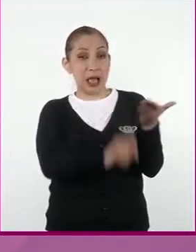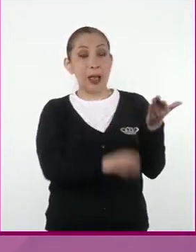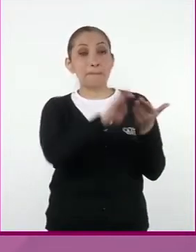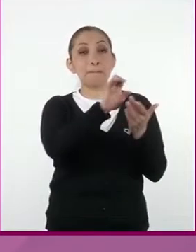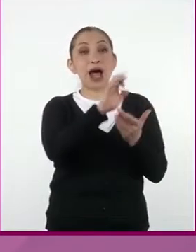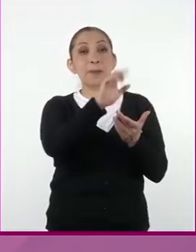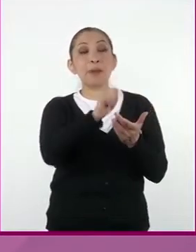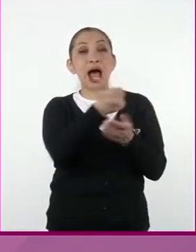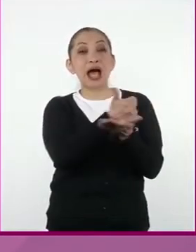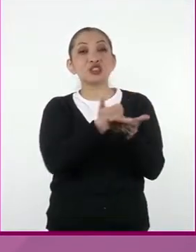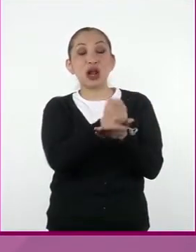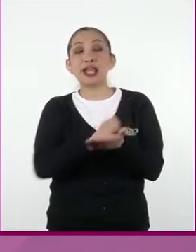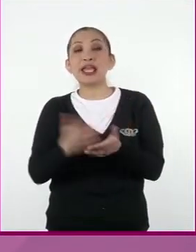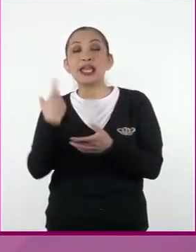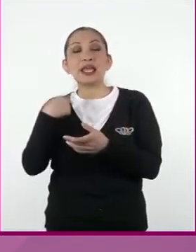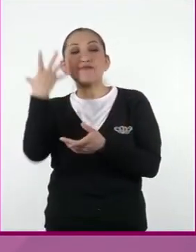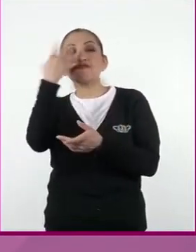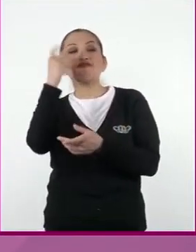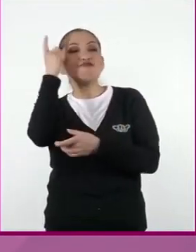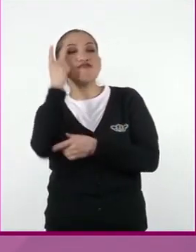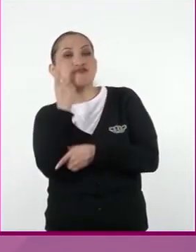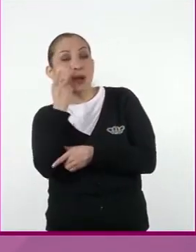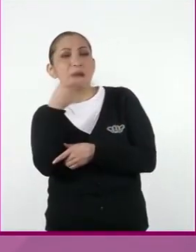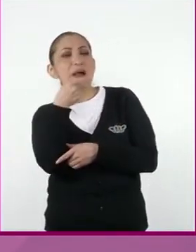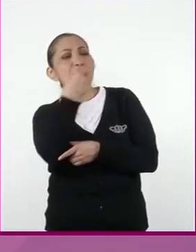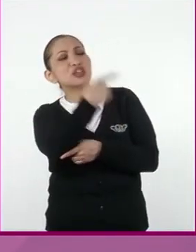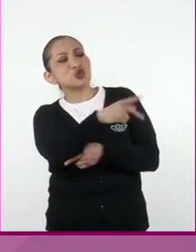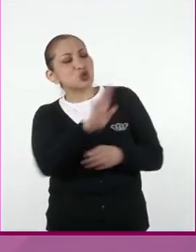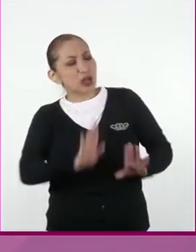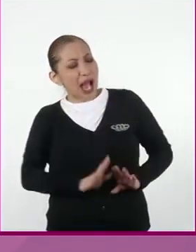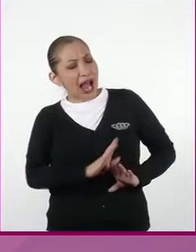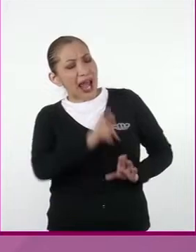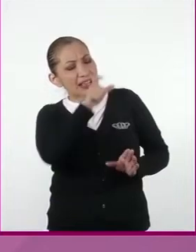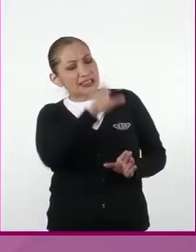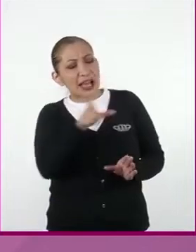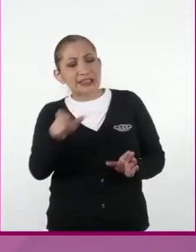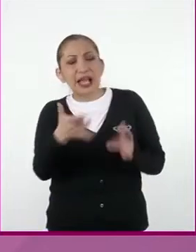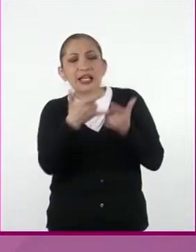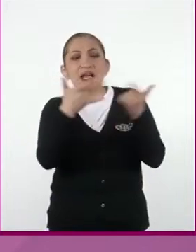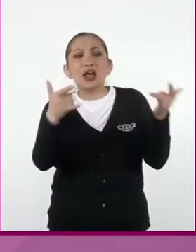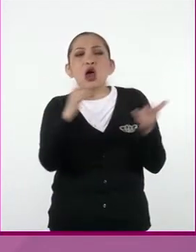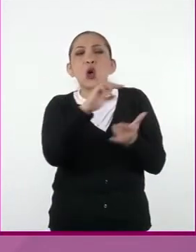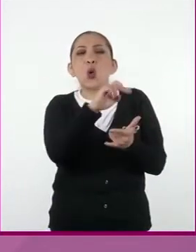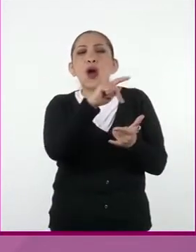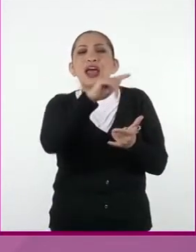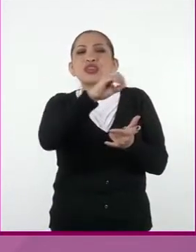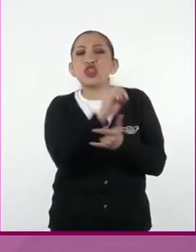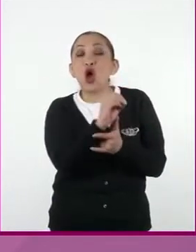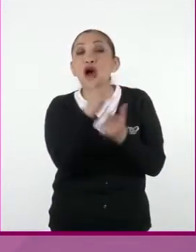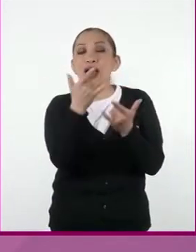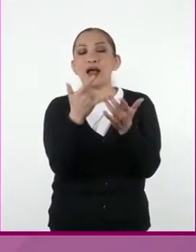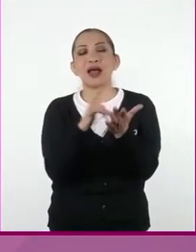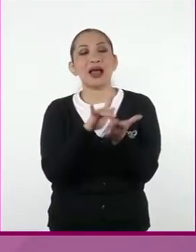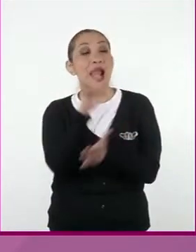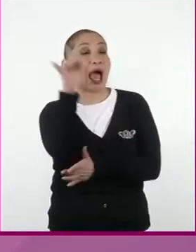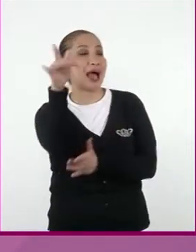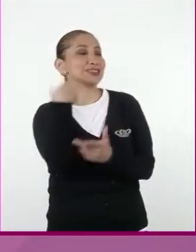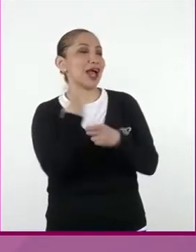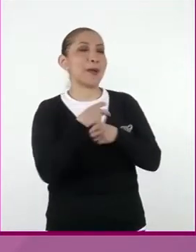Barba Azul y La Bella Durmiente, para que nos hable sobre las características del cuento. Gracias